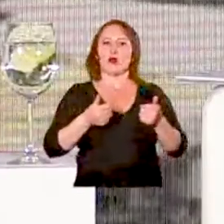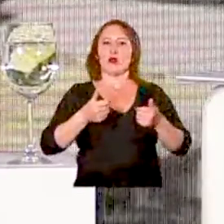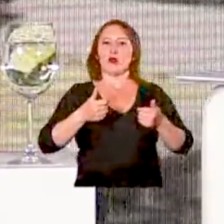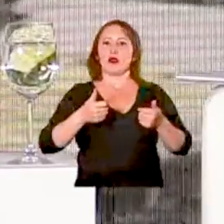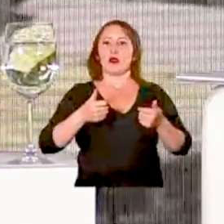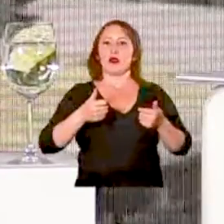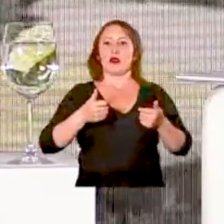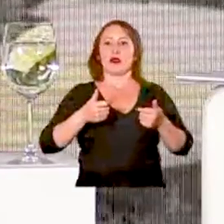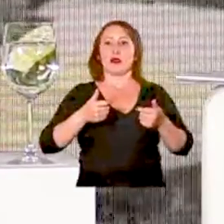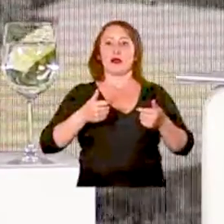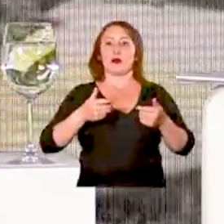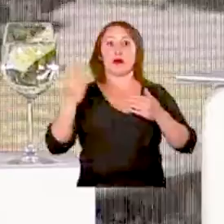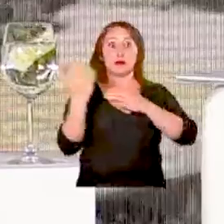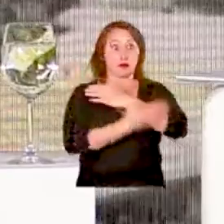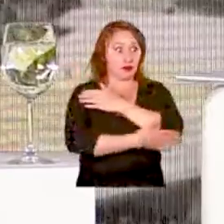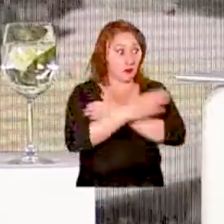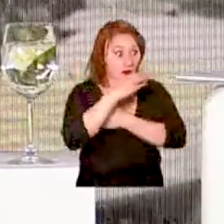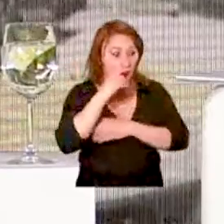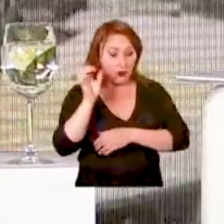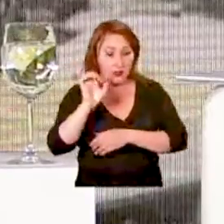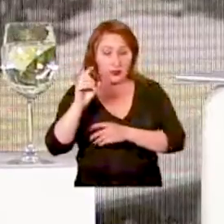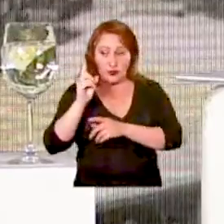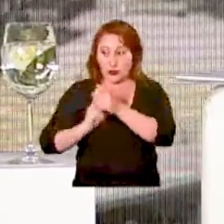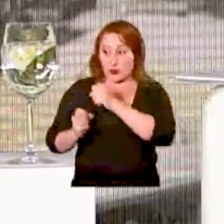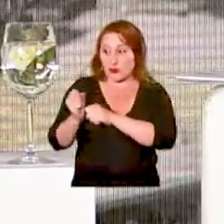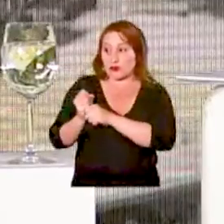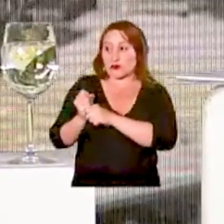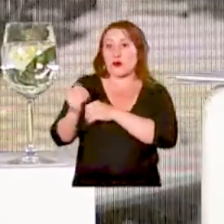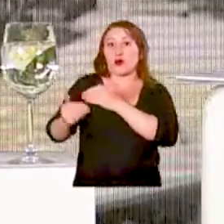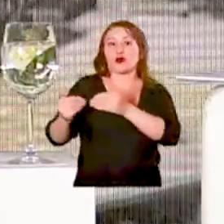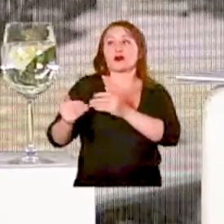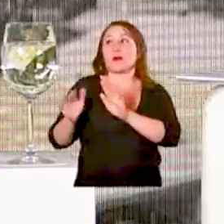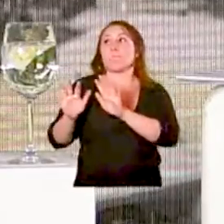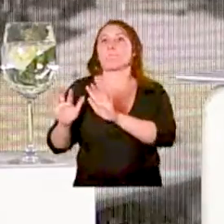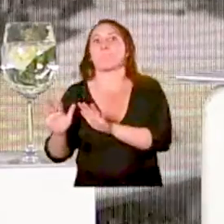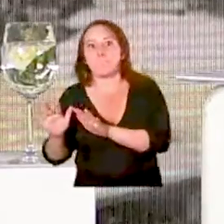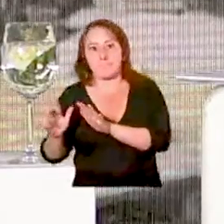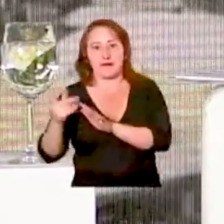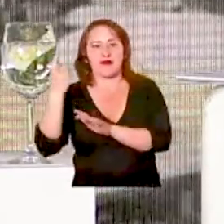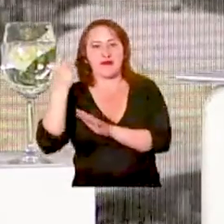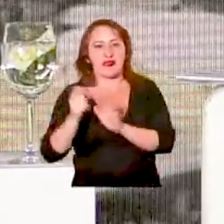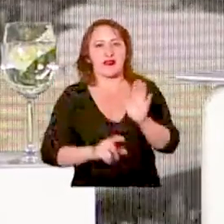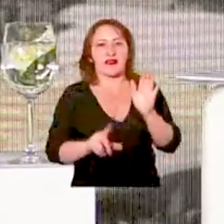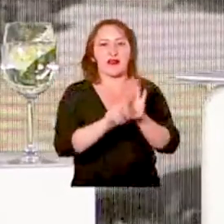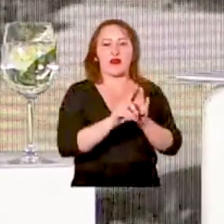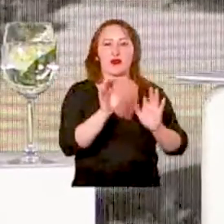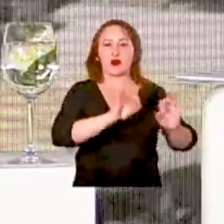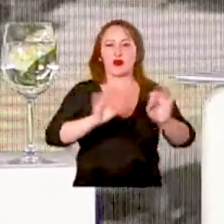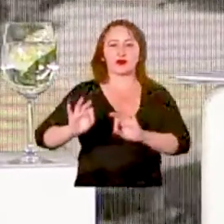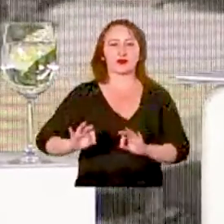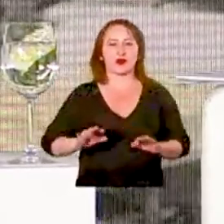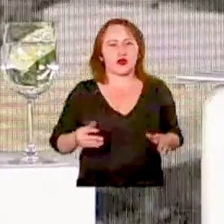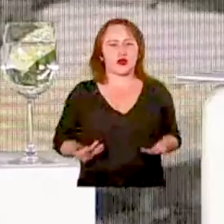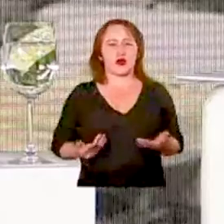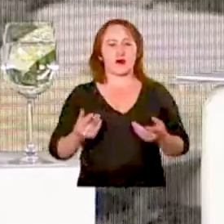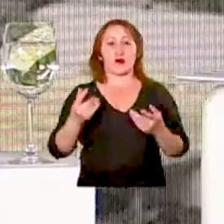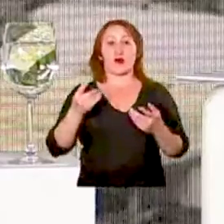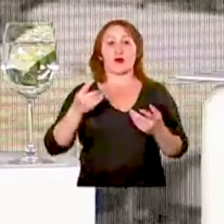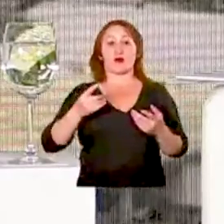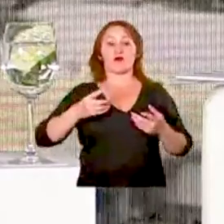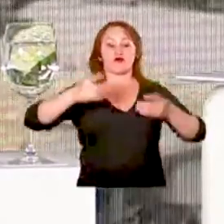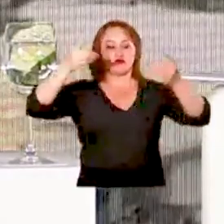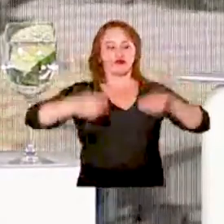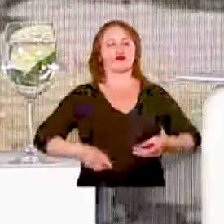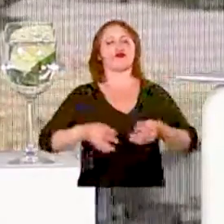que encontramos en enero del año pasado, los procesos paralizados por falta de una organización legislativa que